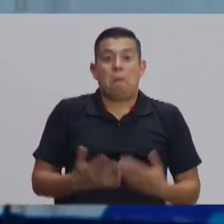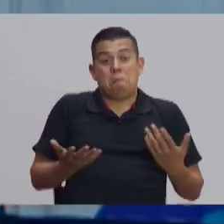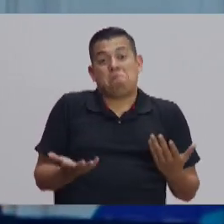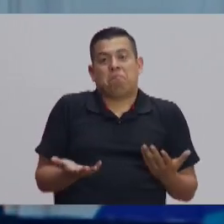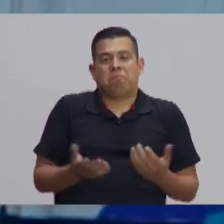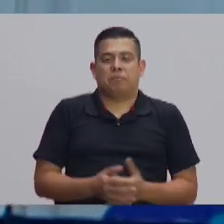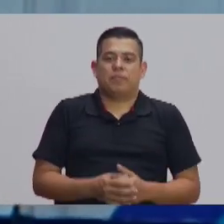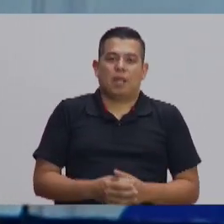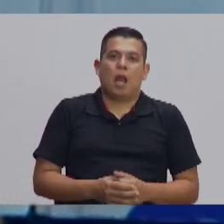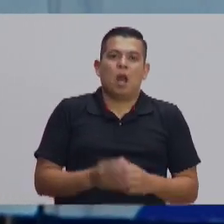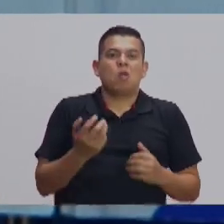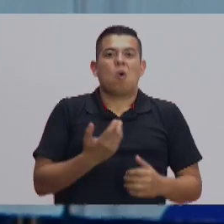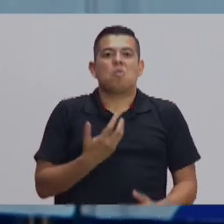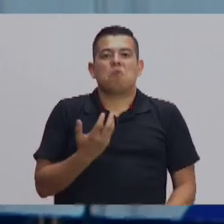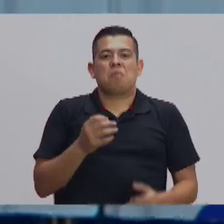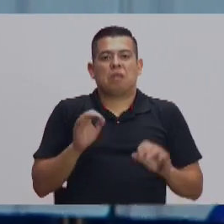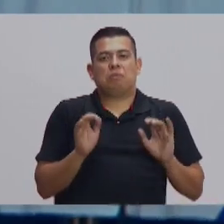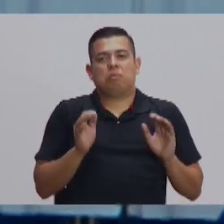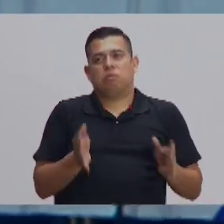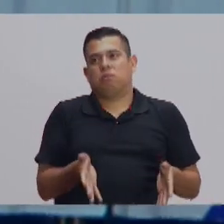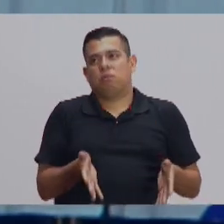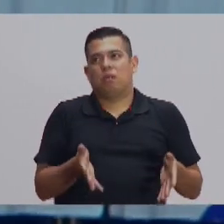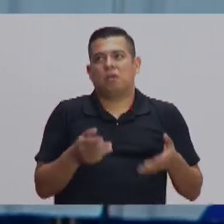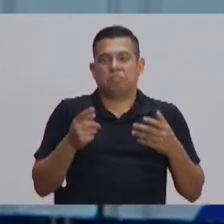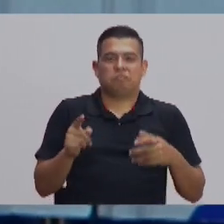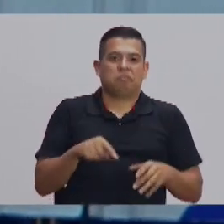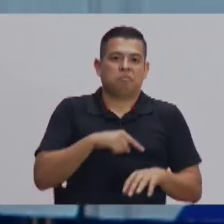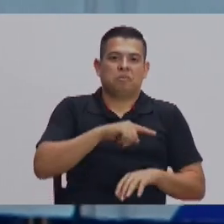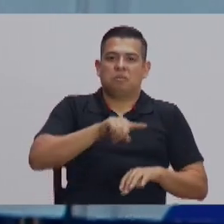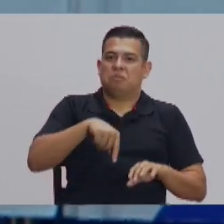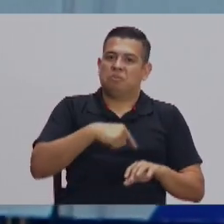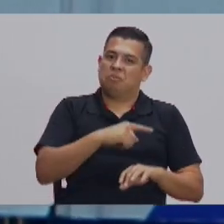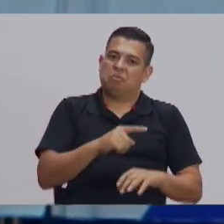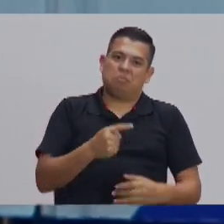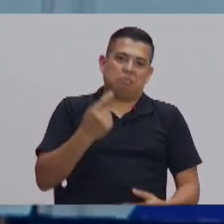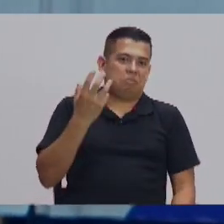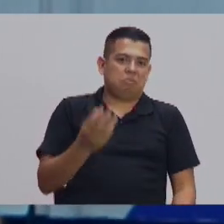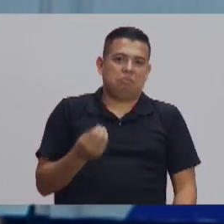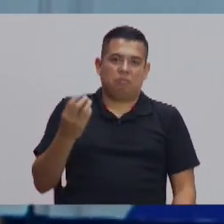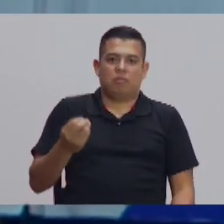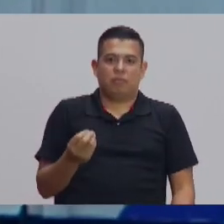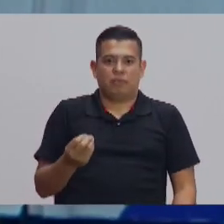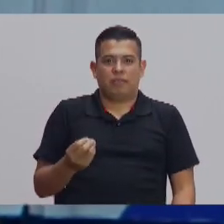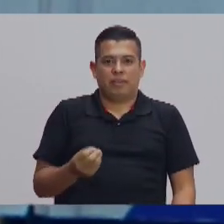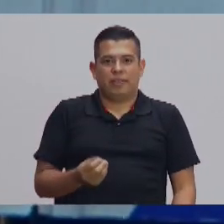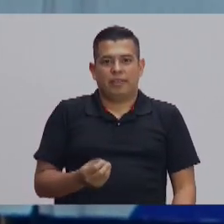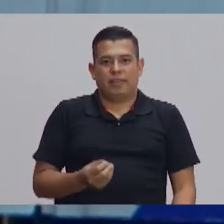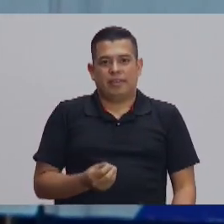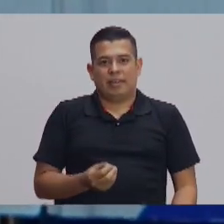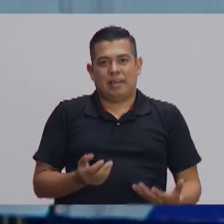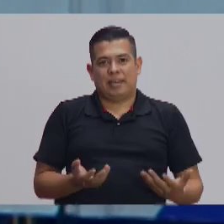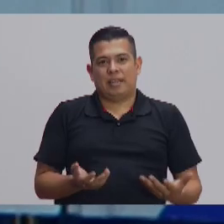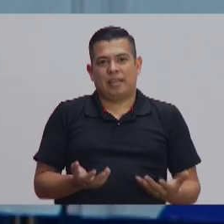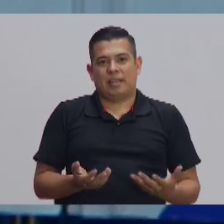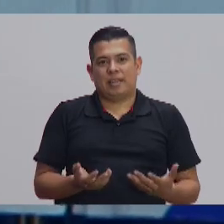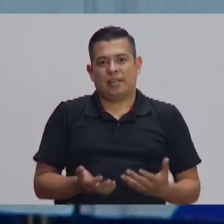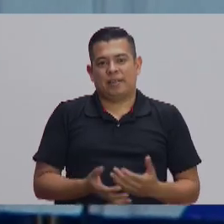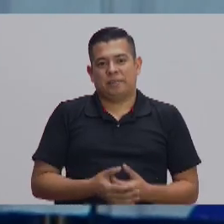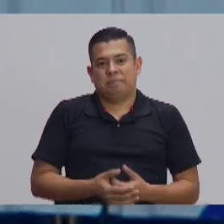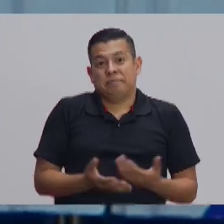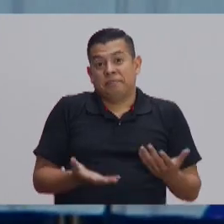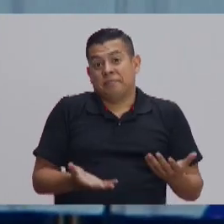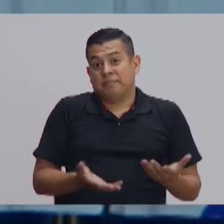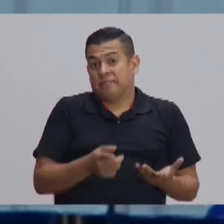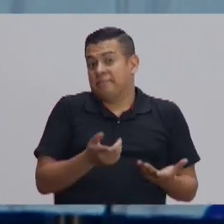los que venimos a calentar la silla perdón se me